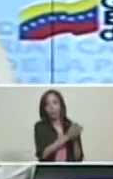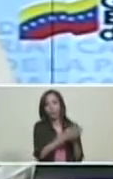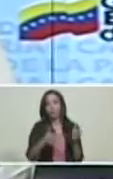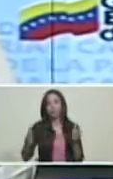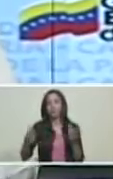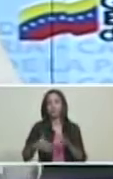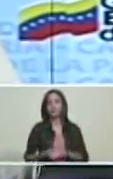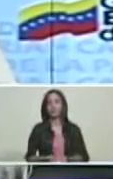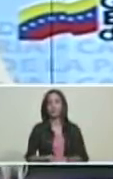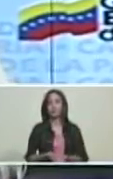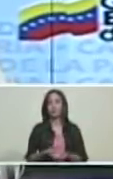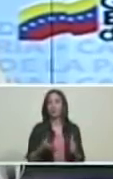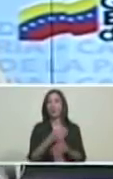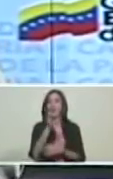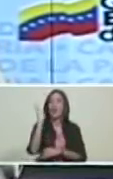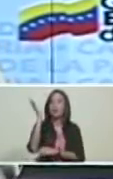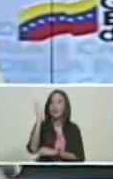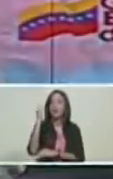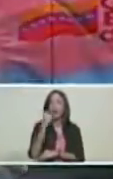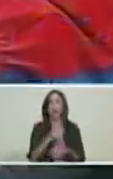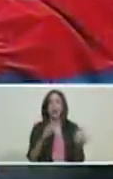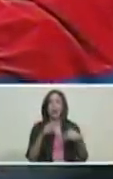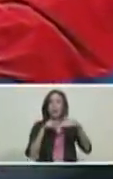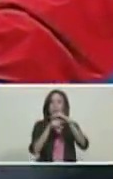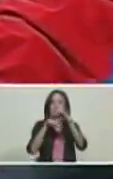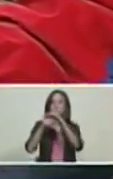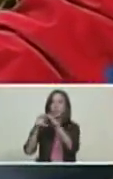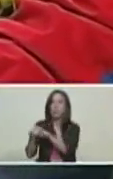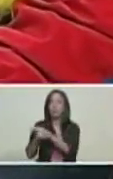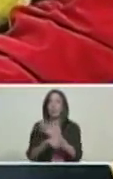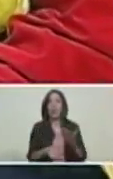en asamblea, a través de las redes,